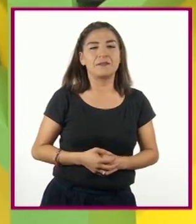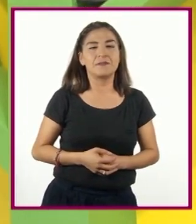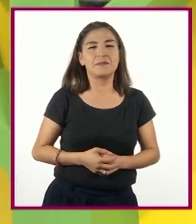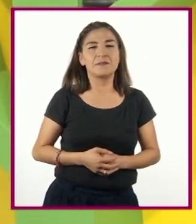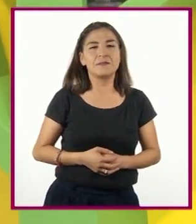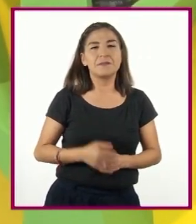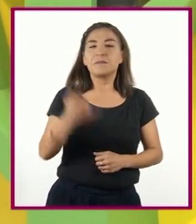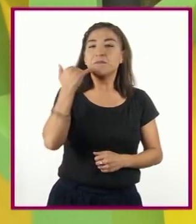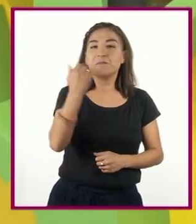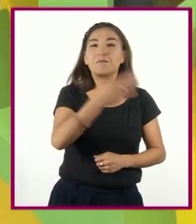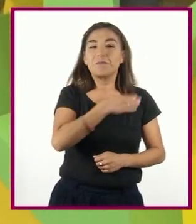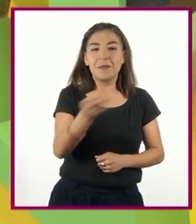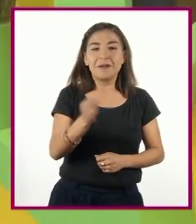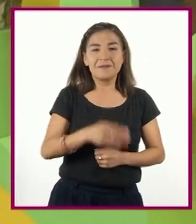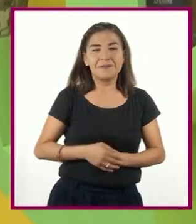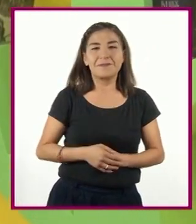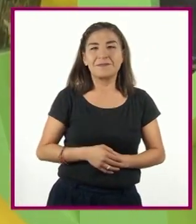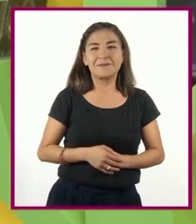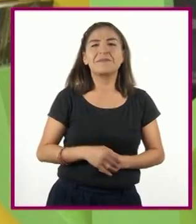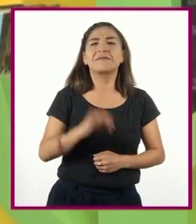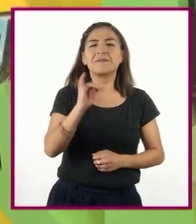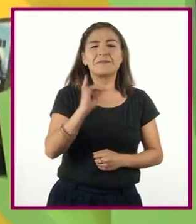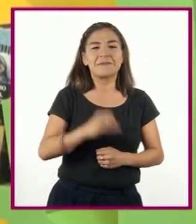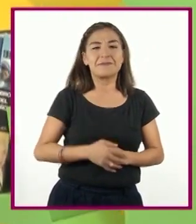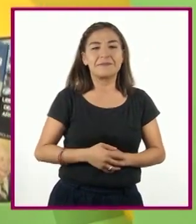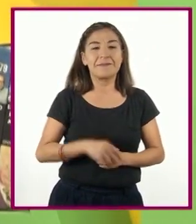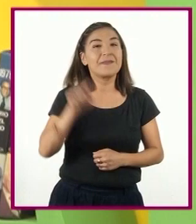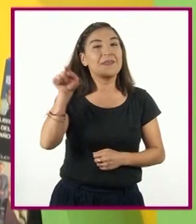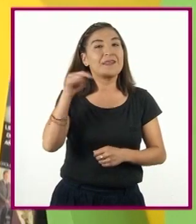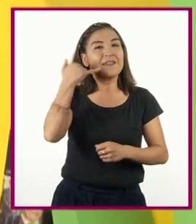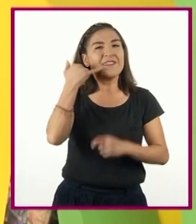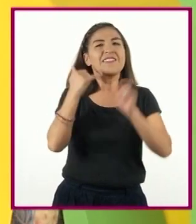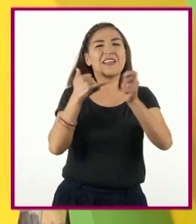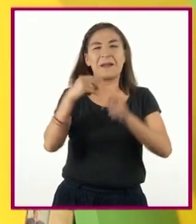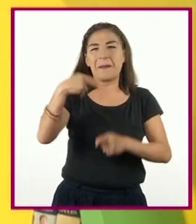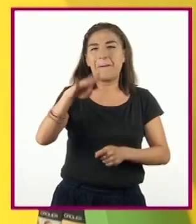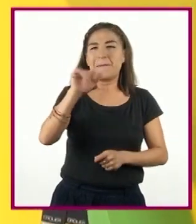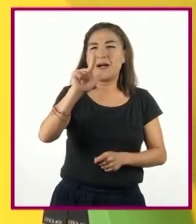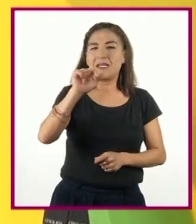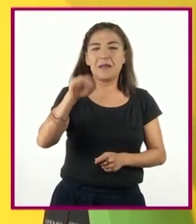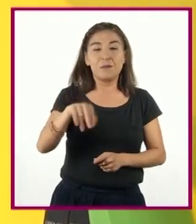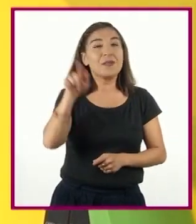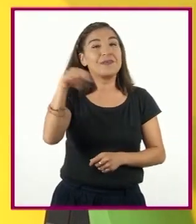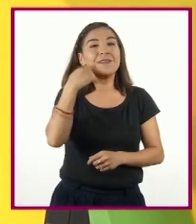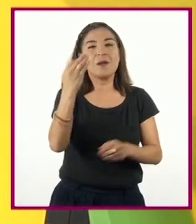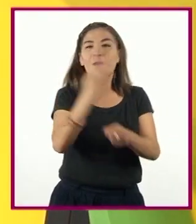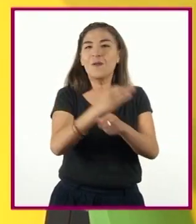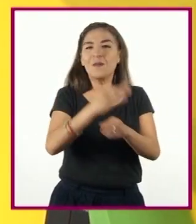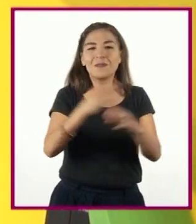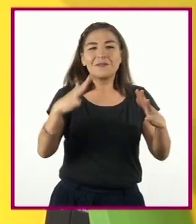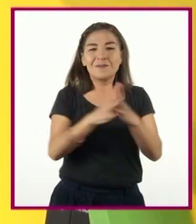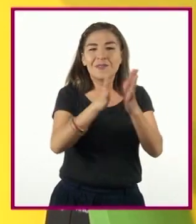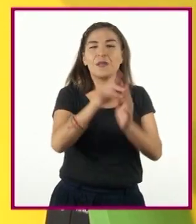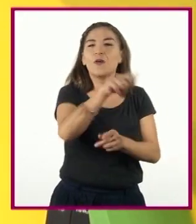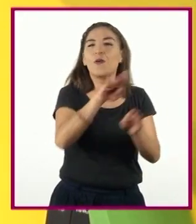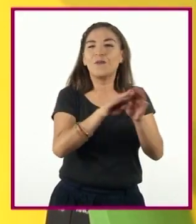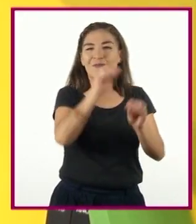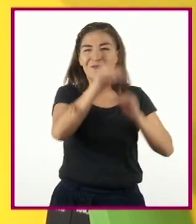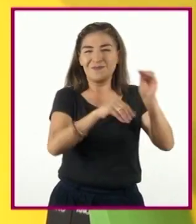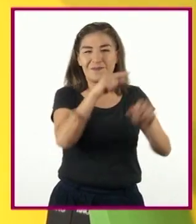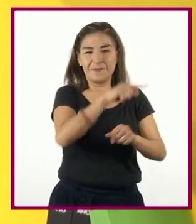Bueno, ¿sí? Ay, está llamando Balam, que quiere participar en la elaboración del